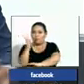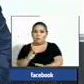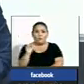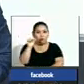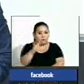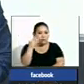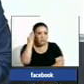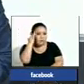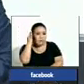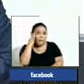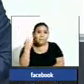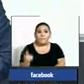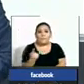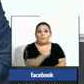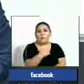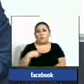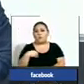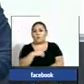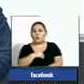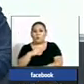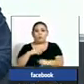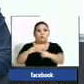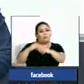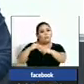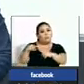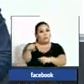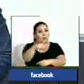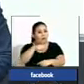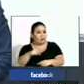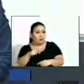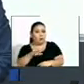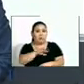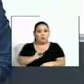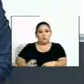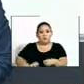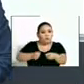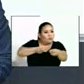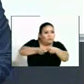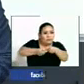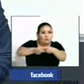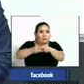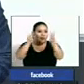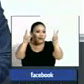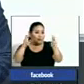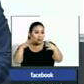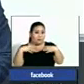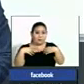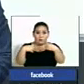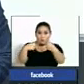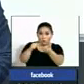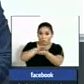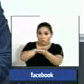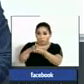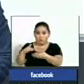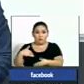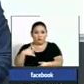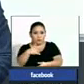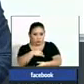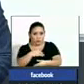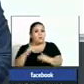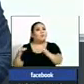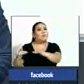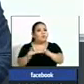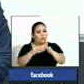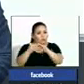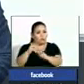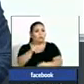Algunos expertos dicen que el control del coronavirus en El Salvador no solo va a depender de las acciones sanitarias, sino también de cómo la población